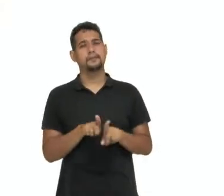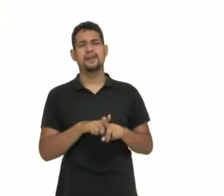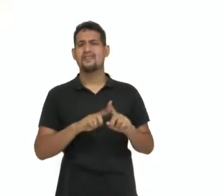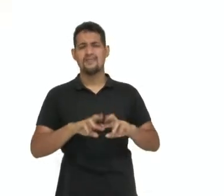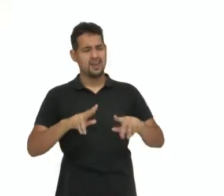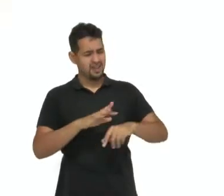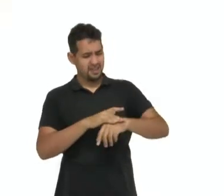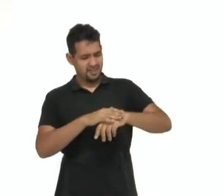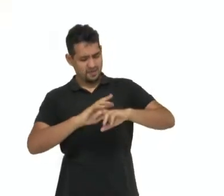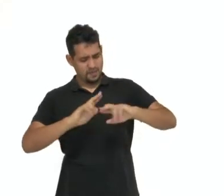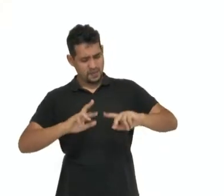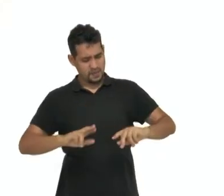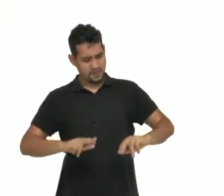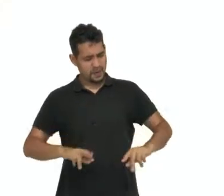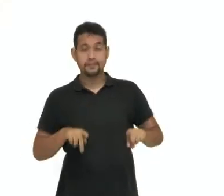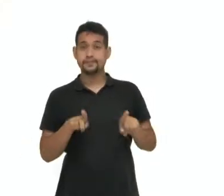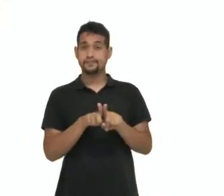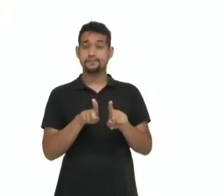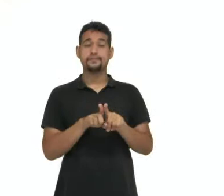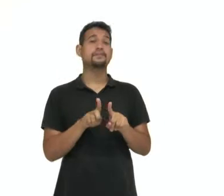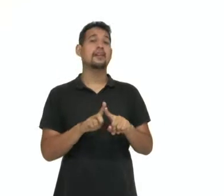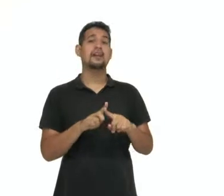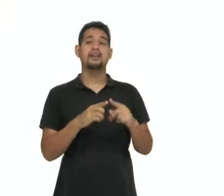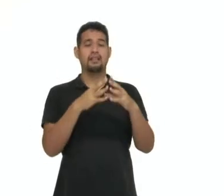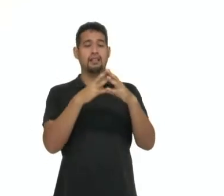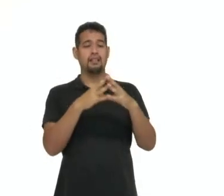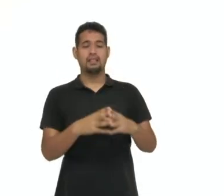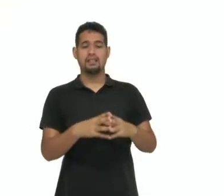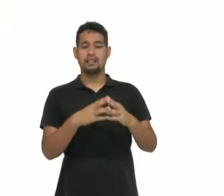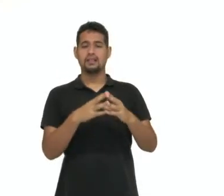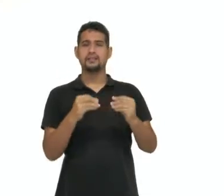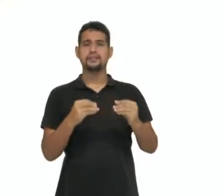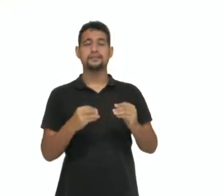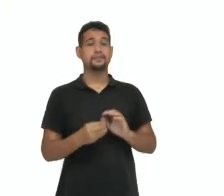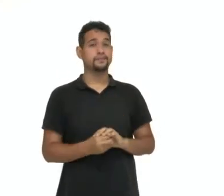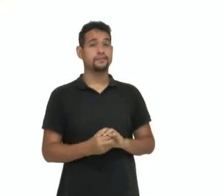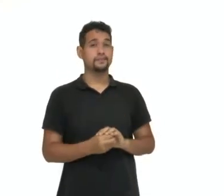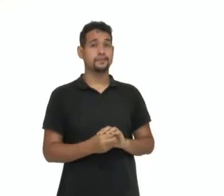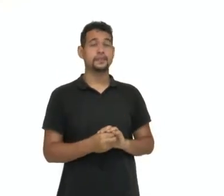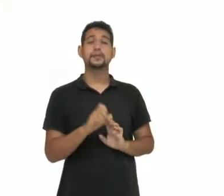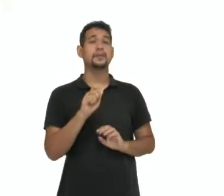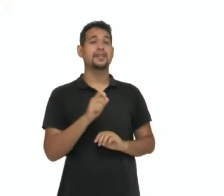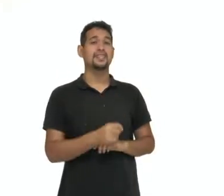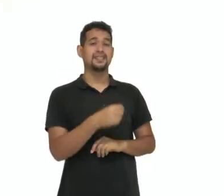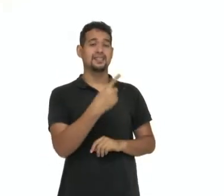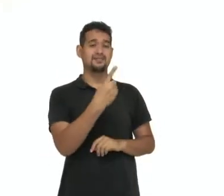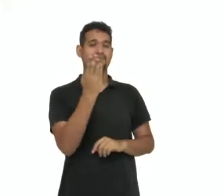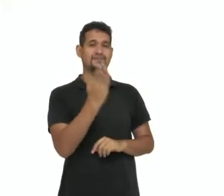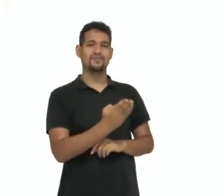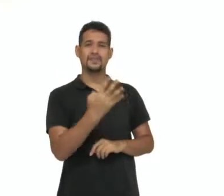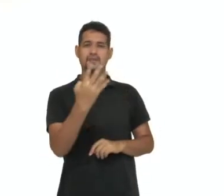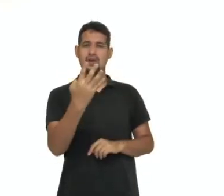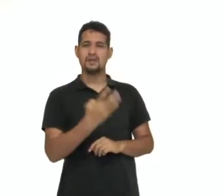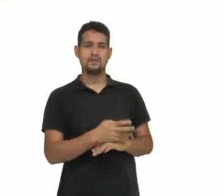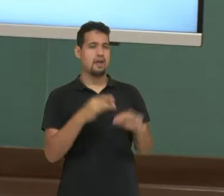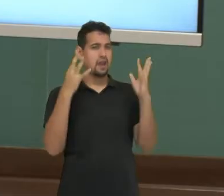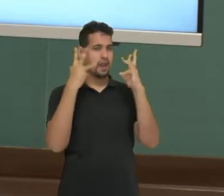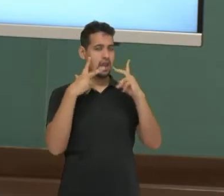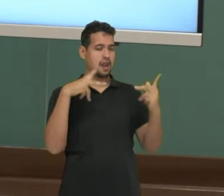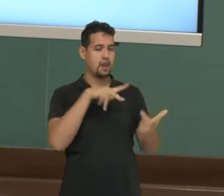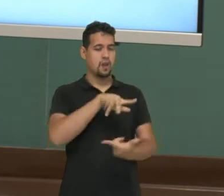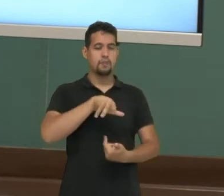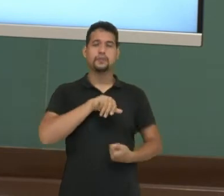enfermidades, né? La extinción de al menos un cuarto de las especies del mundo.